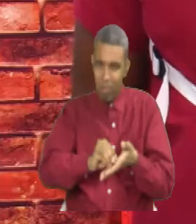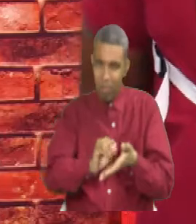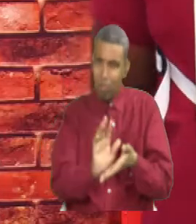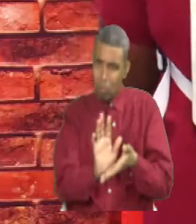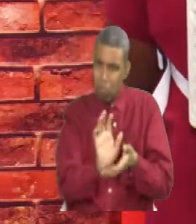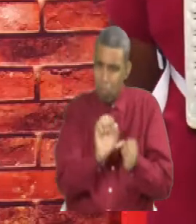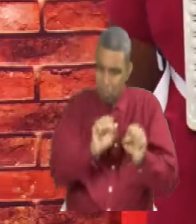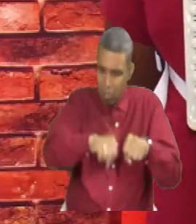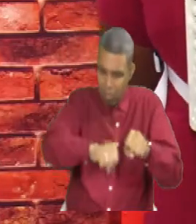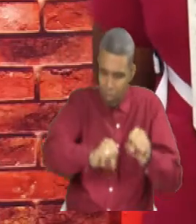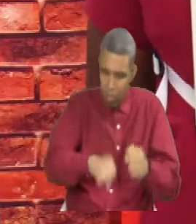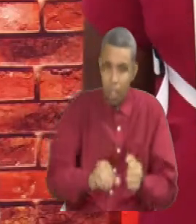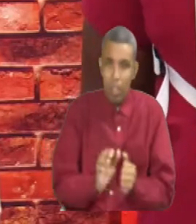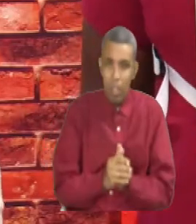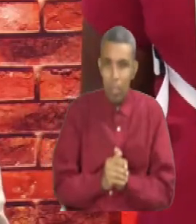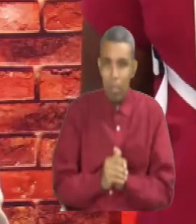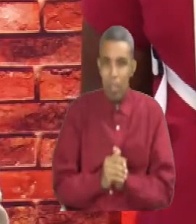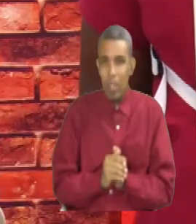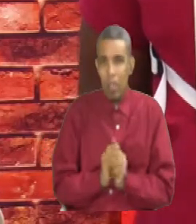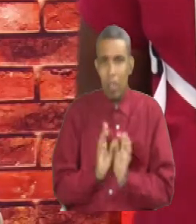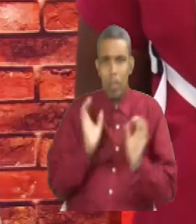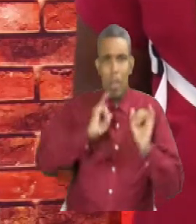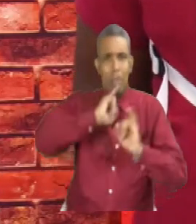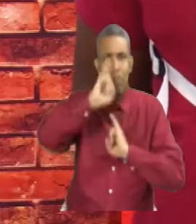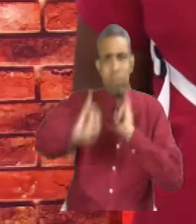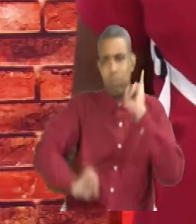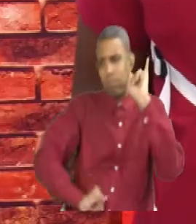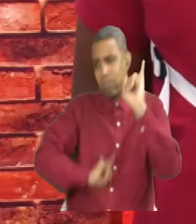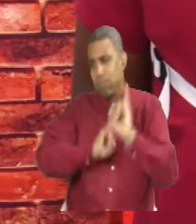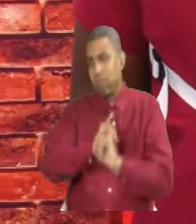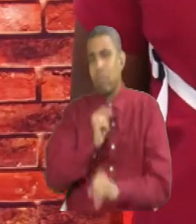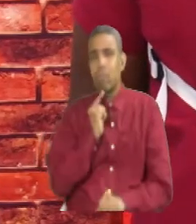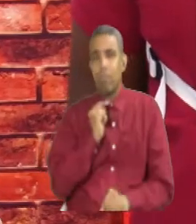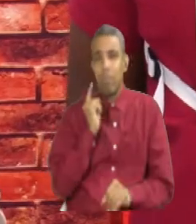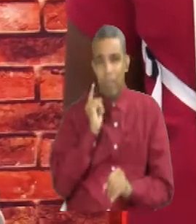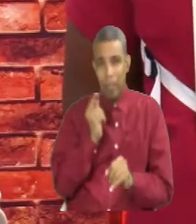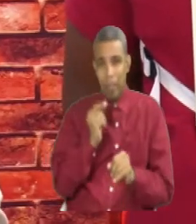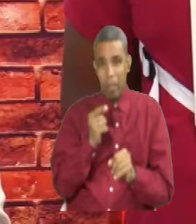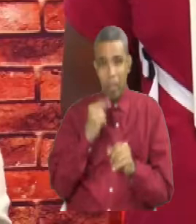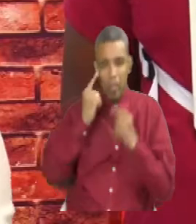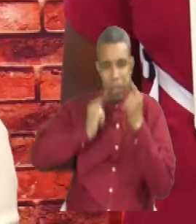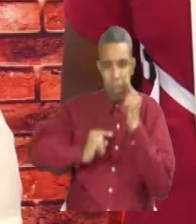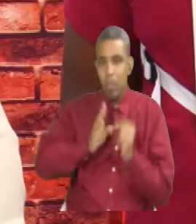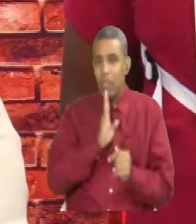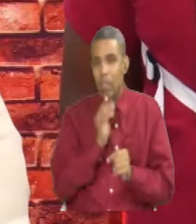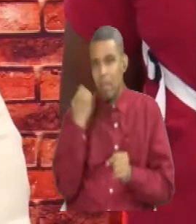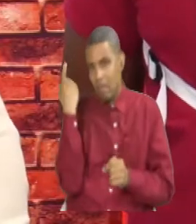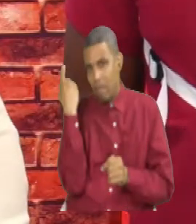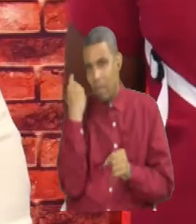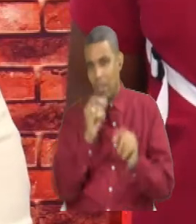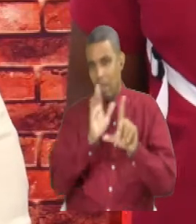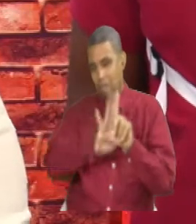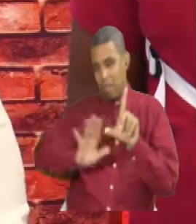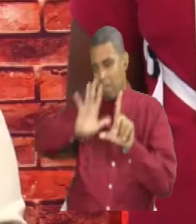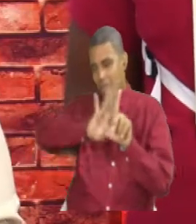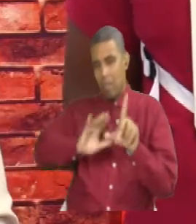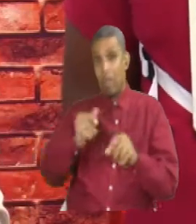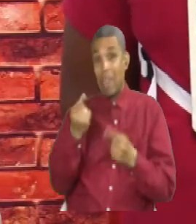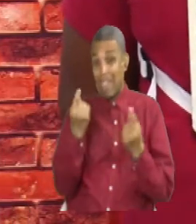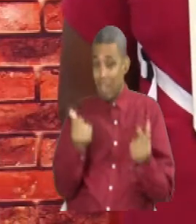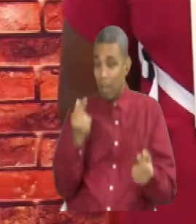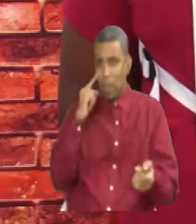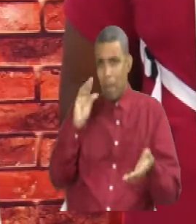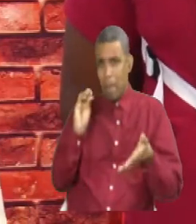Sobre todo Quién Lloró, que es el que vamos a hacer el otro video ahorita para mediados de junio, porque debemos enviarlo muy rápidamente